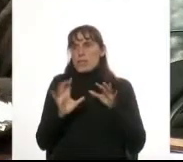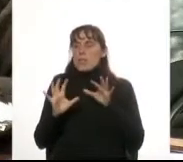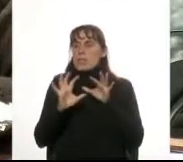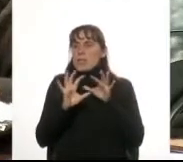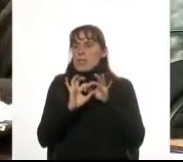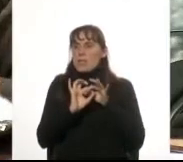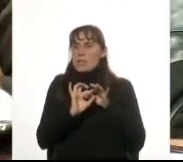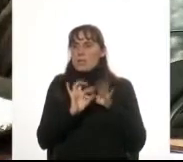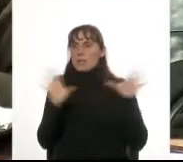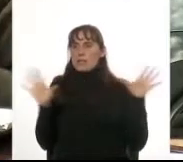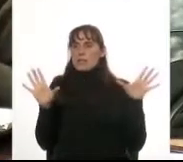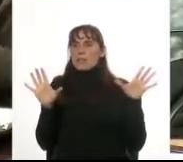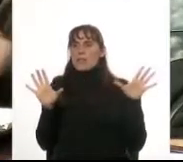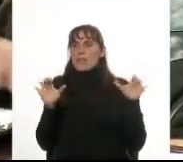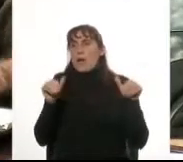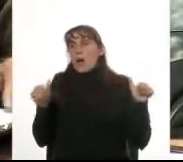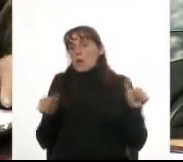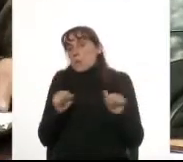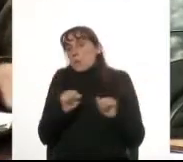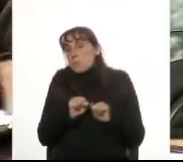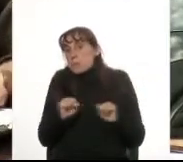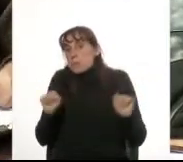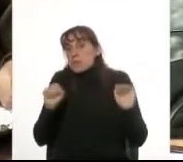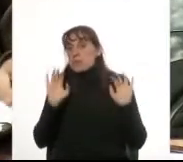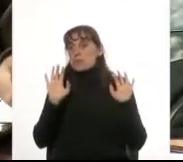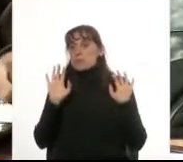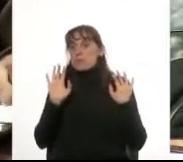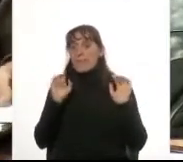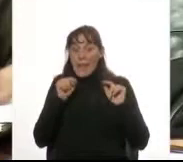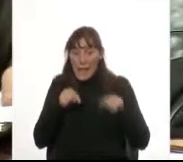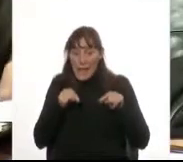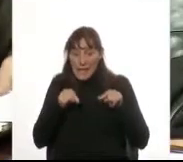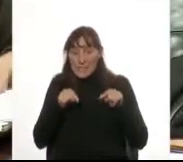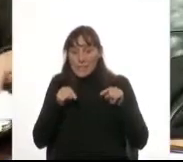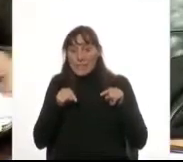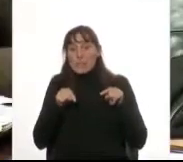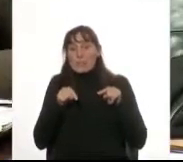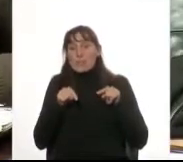libertad. Haremos lo que podemos. De esto